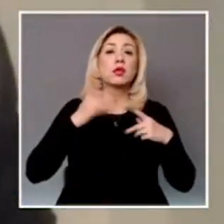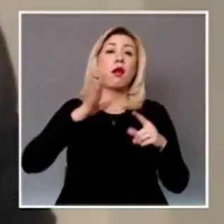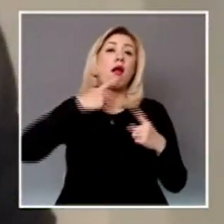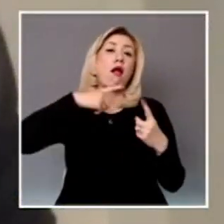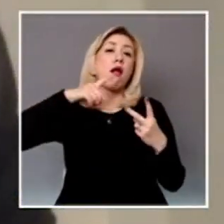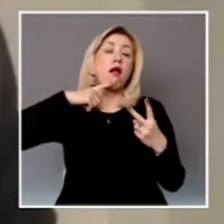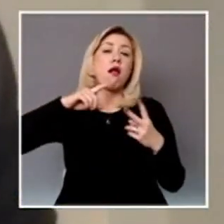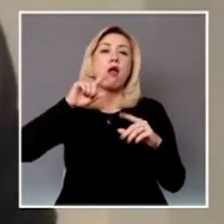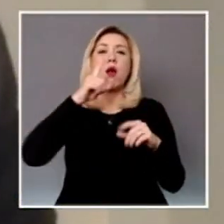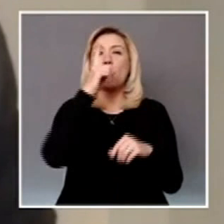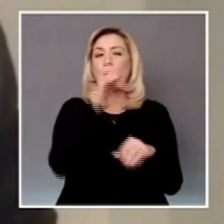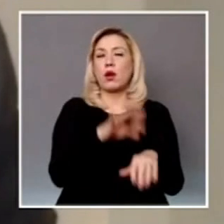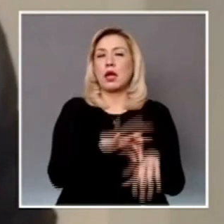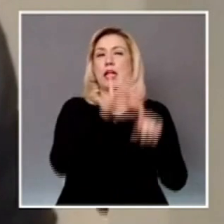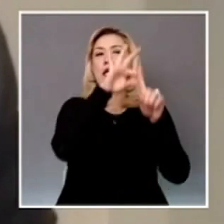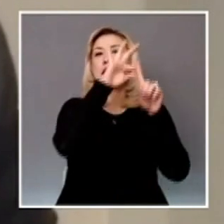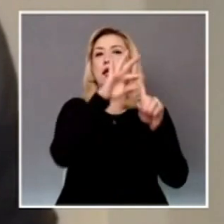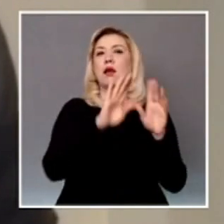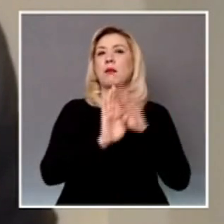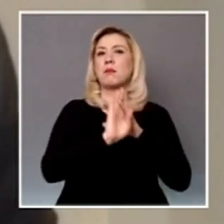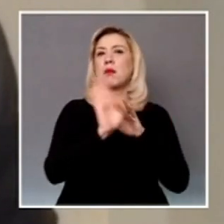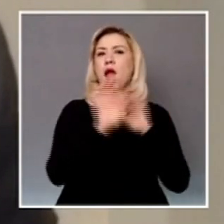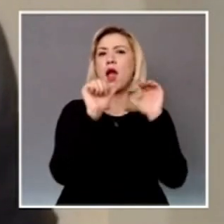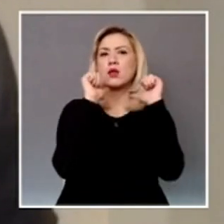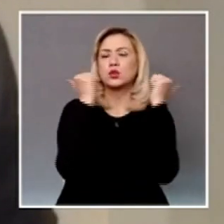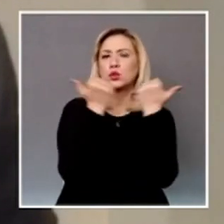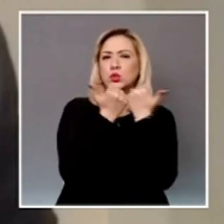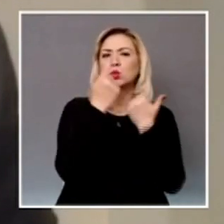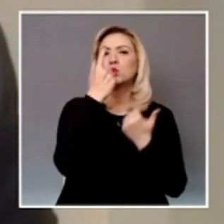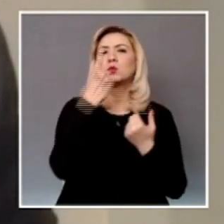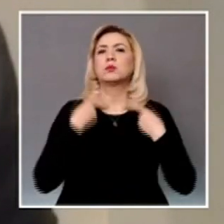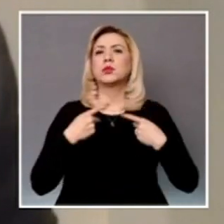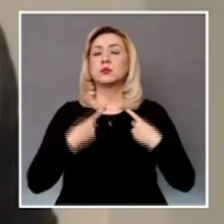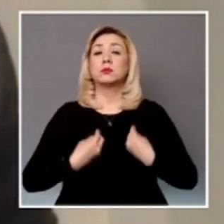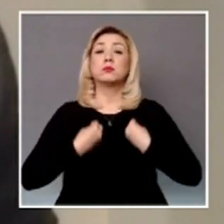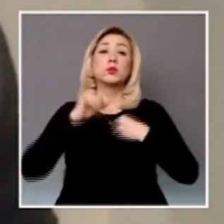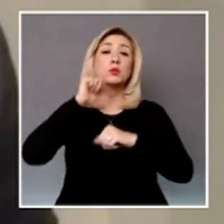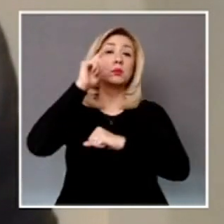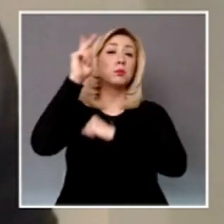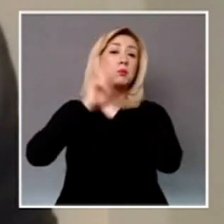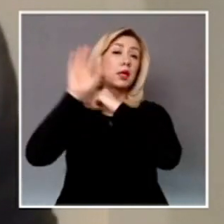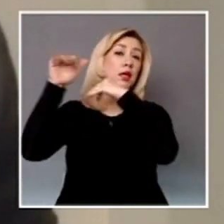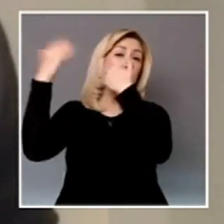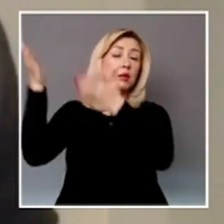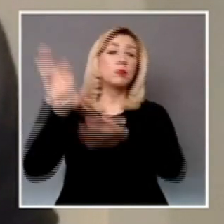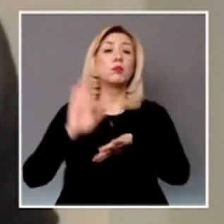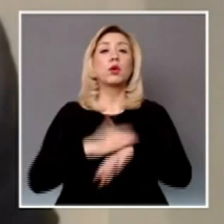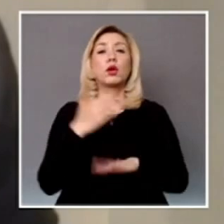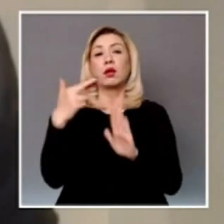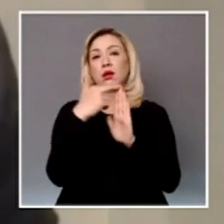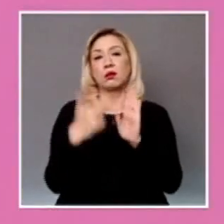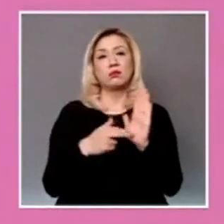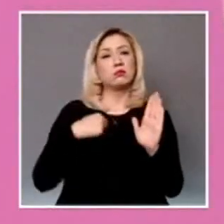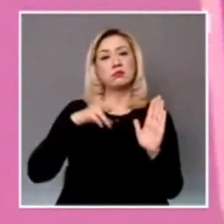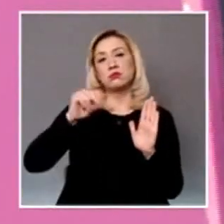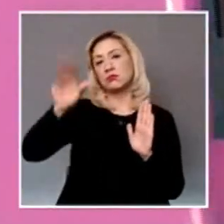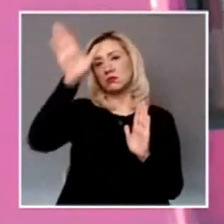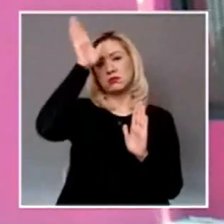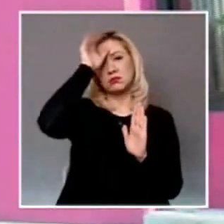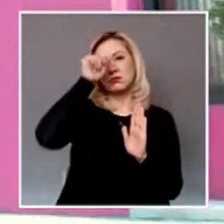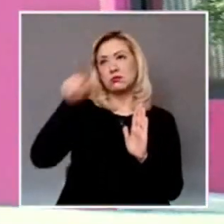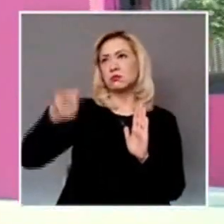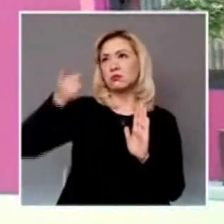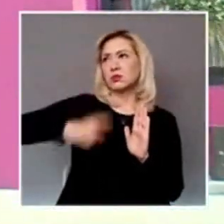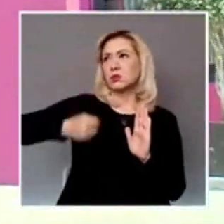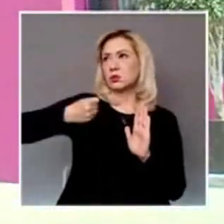Fuerza Migrante y una persona residente en el extranjero en contra de los lineamientos del INE que regulan el voto de las y los